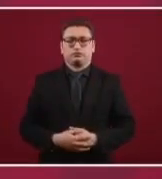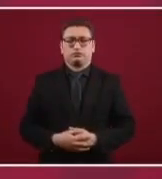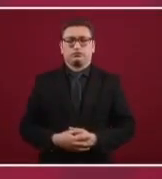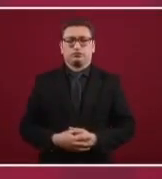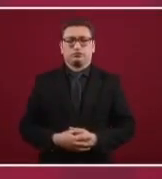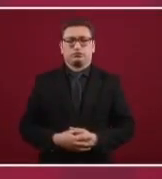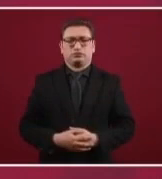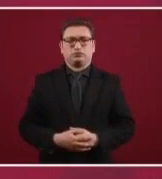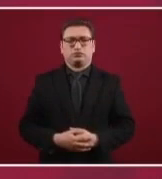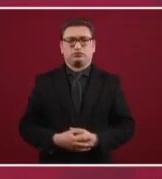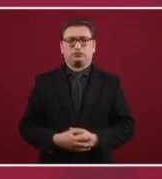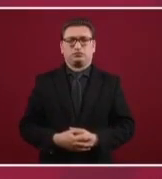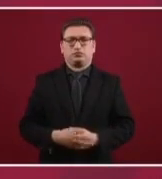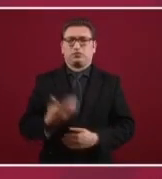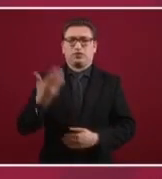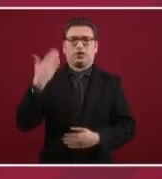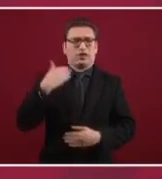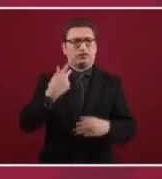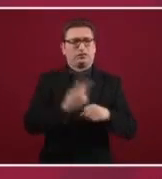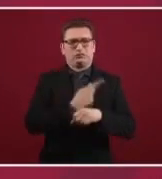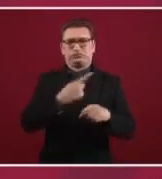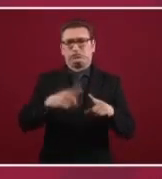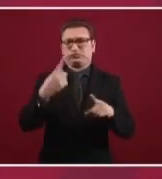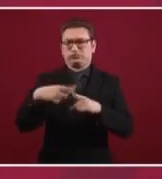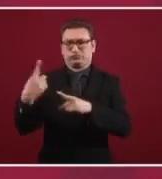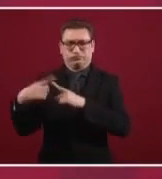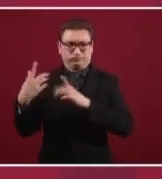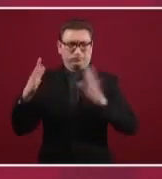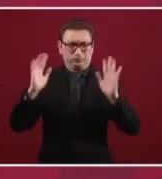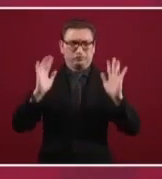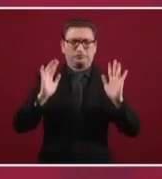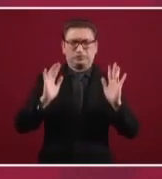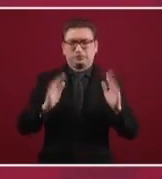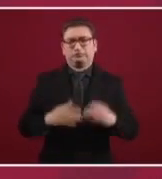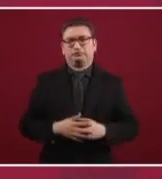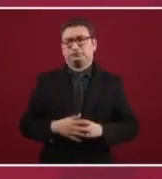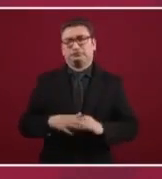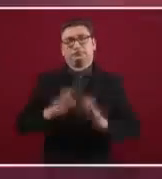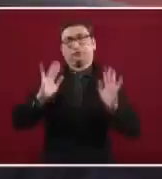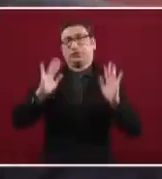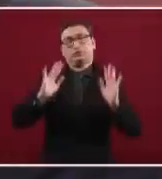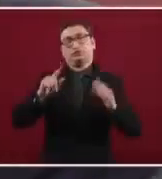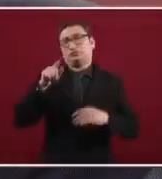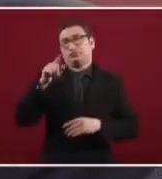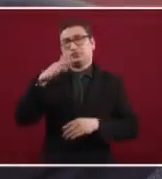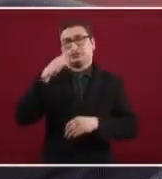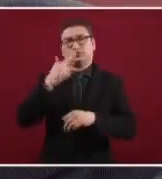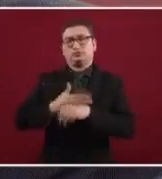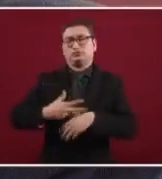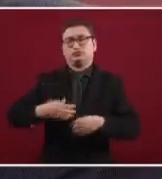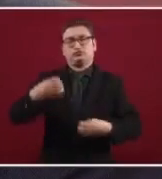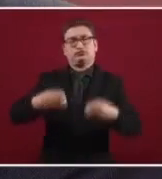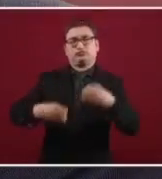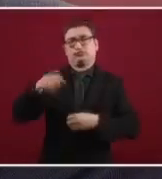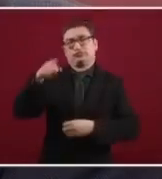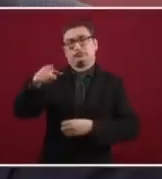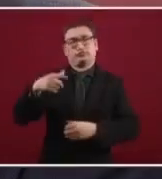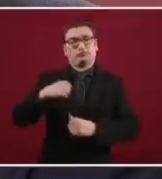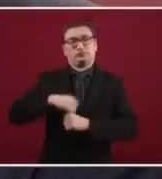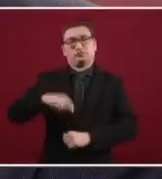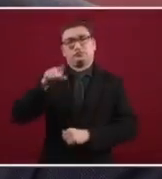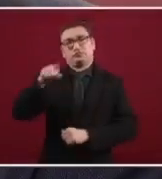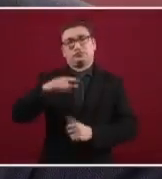han sucedido casos, ya la Fiscalía tiene todos